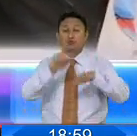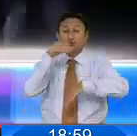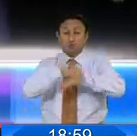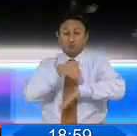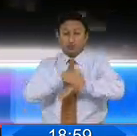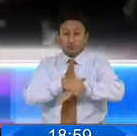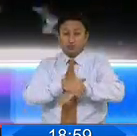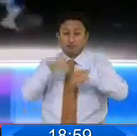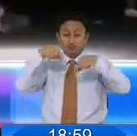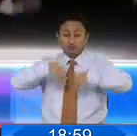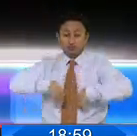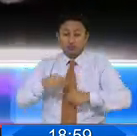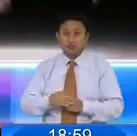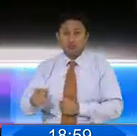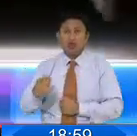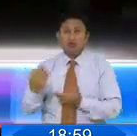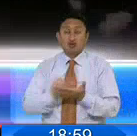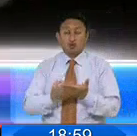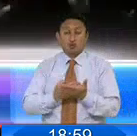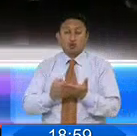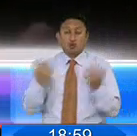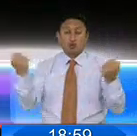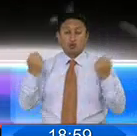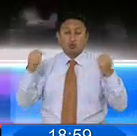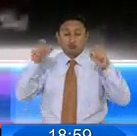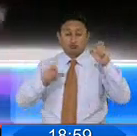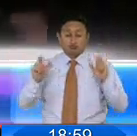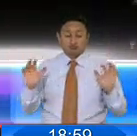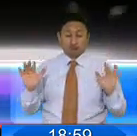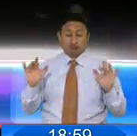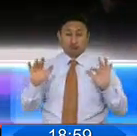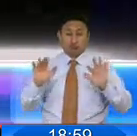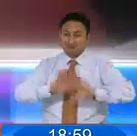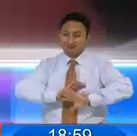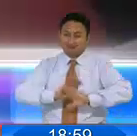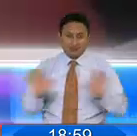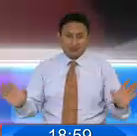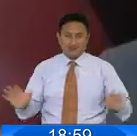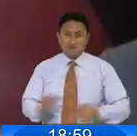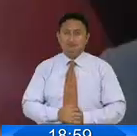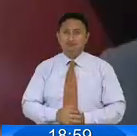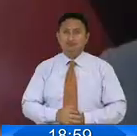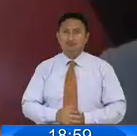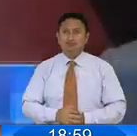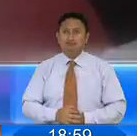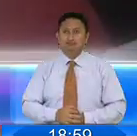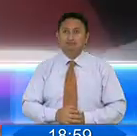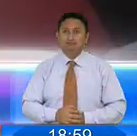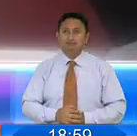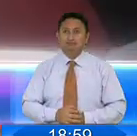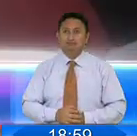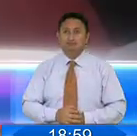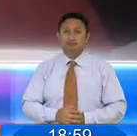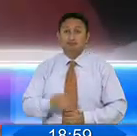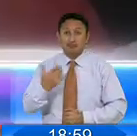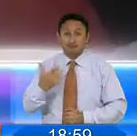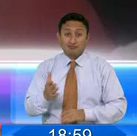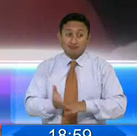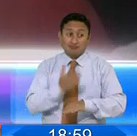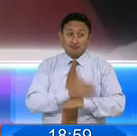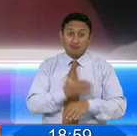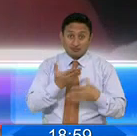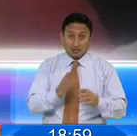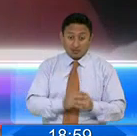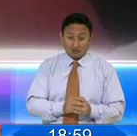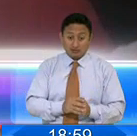e impedir las reuniones y eventos masivos de toda índole. Nos pasó y obviamente no vamos a aceptar situaciones como